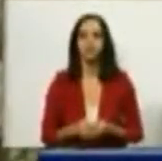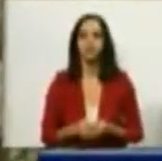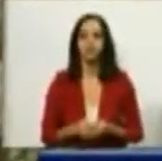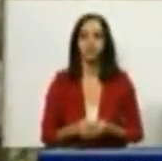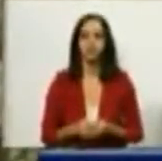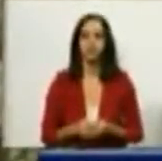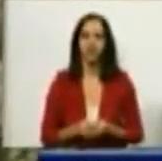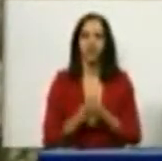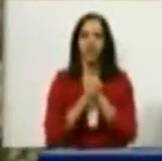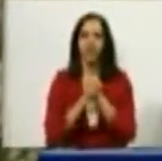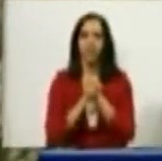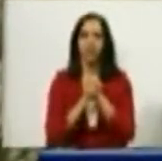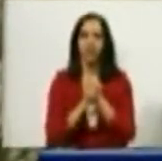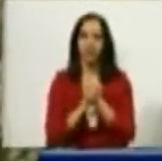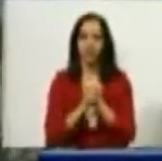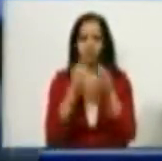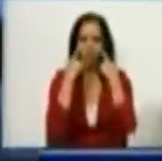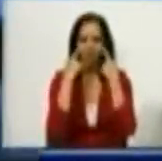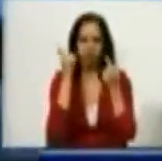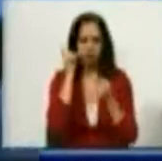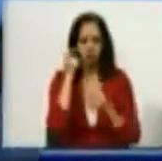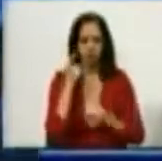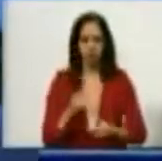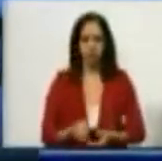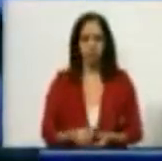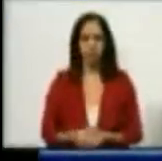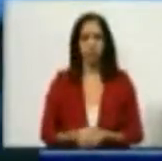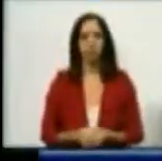al camarada chuo vamos a escucharlo